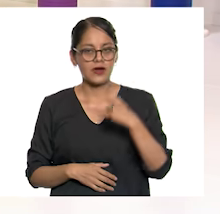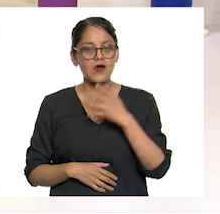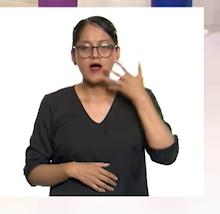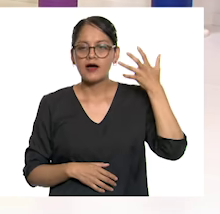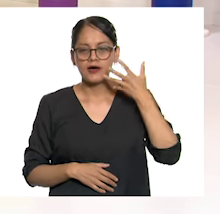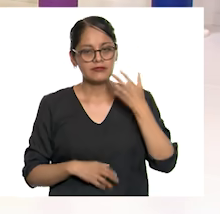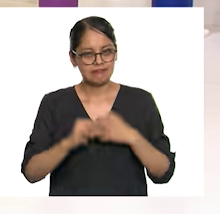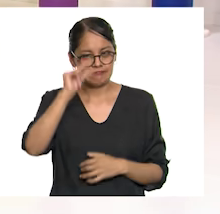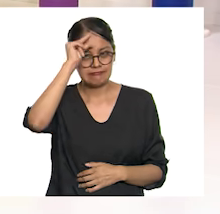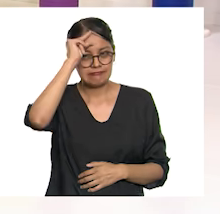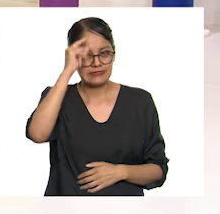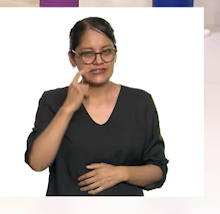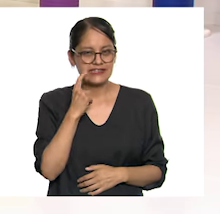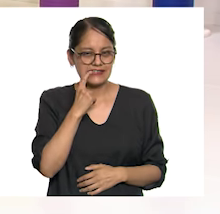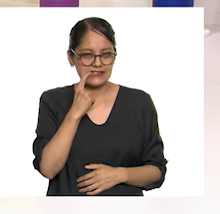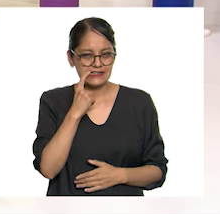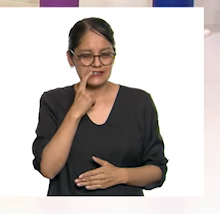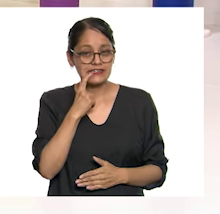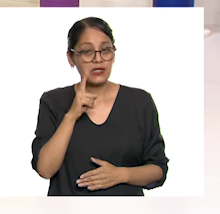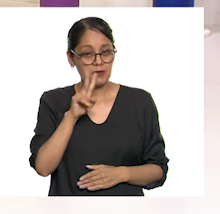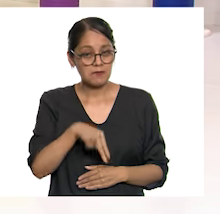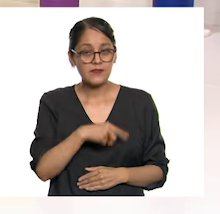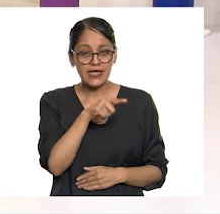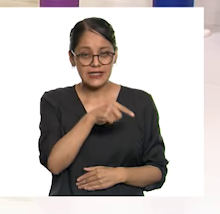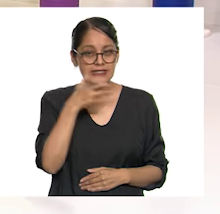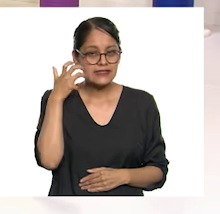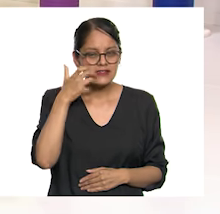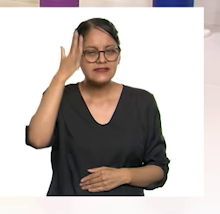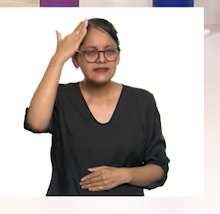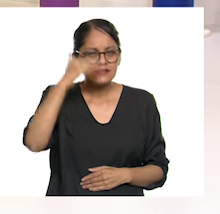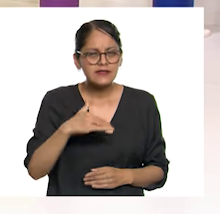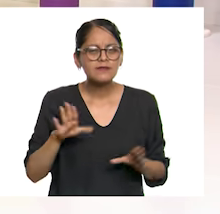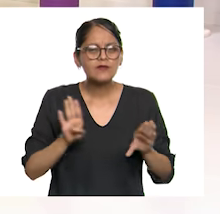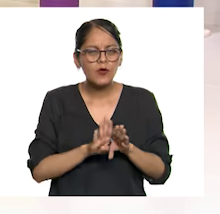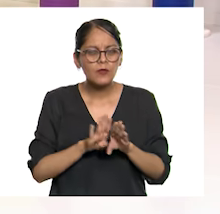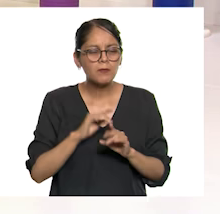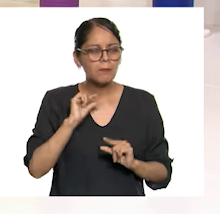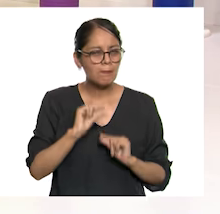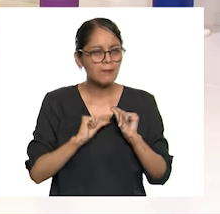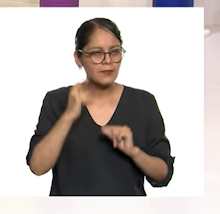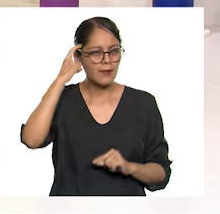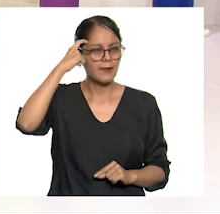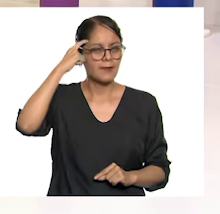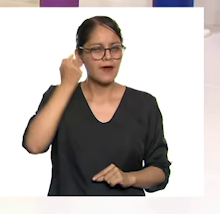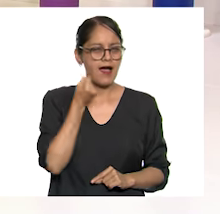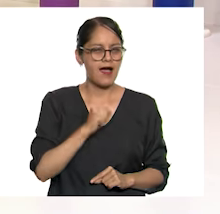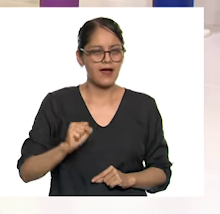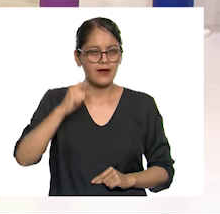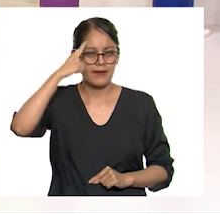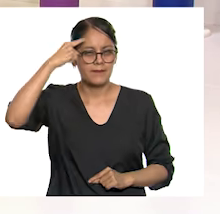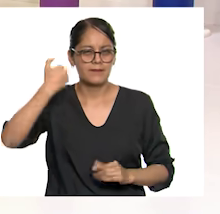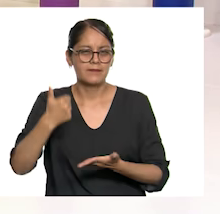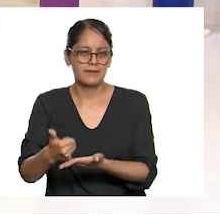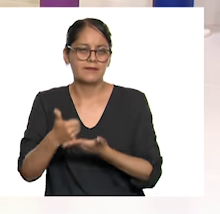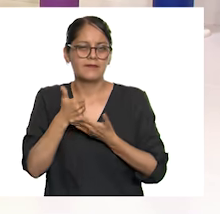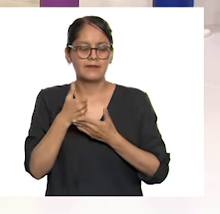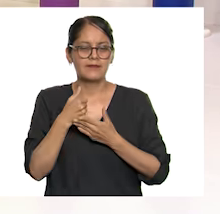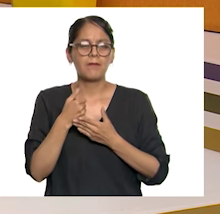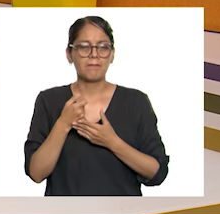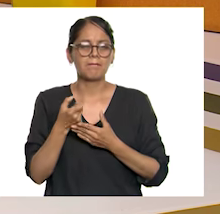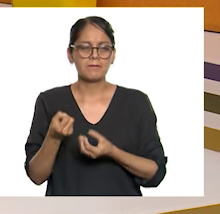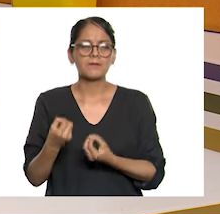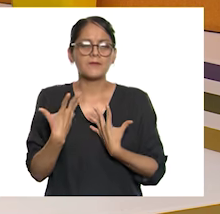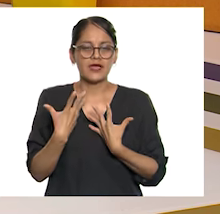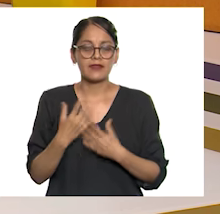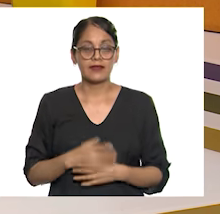muy astuto y que sabe una manera muy buena de utilizar sus habilidades para conseguir beneficios. Es como